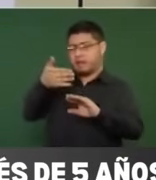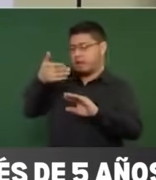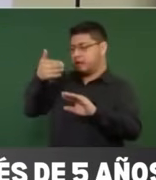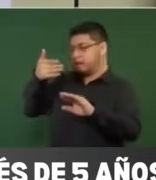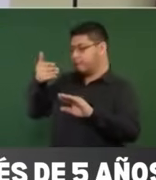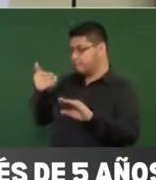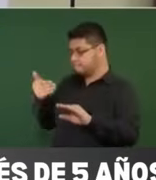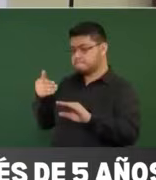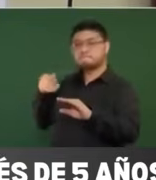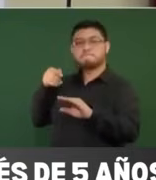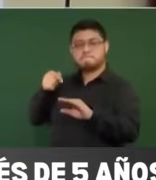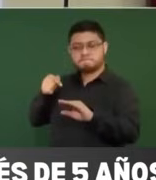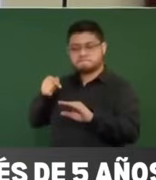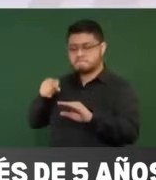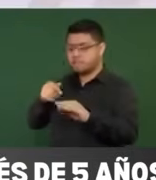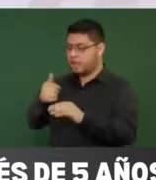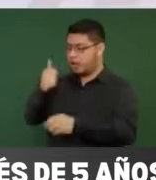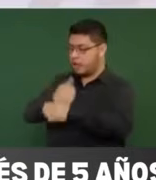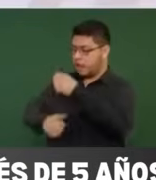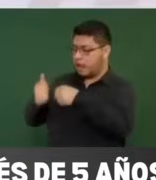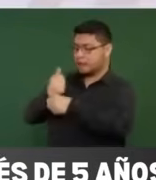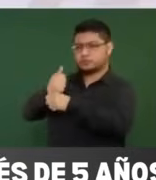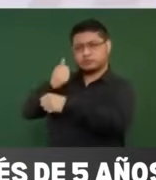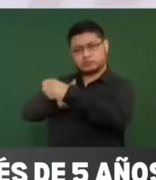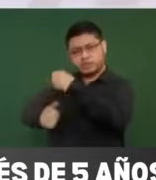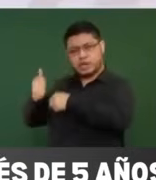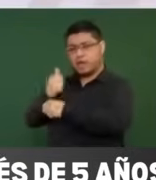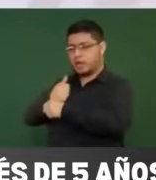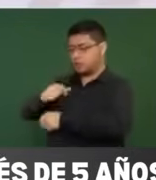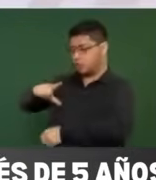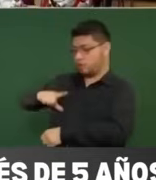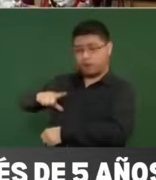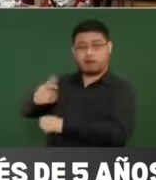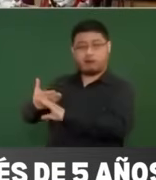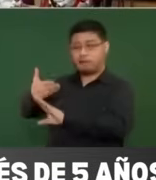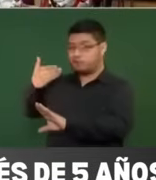6 sexenios anteriores.